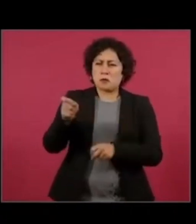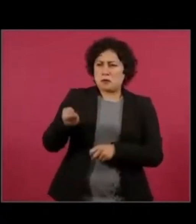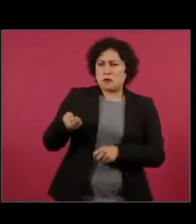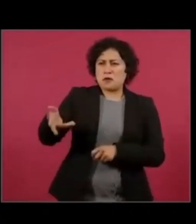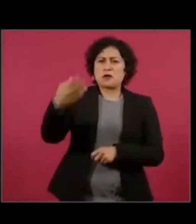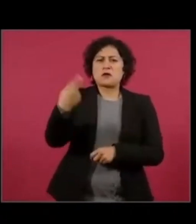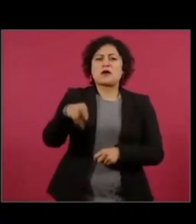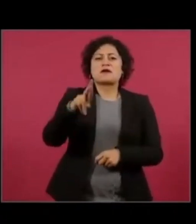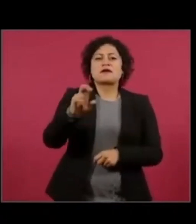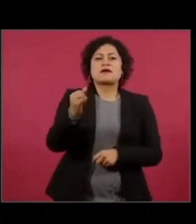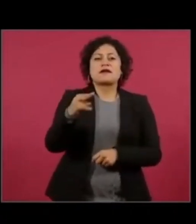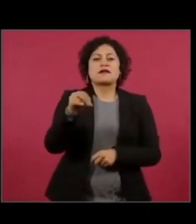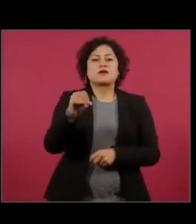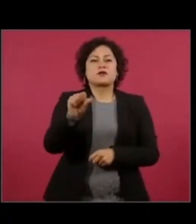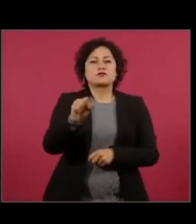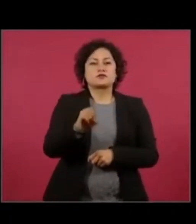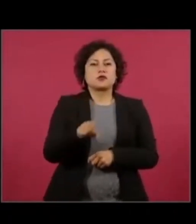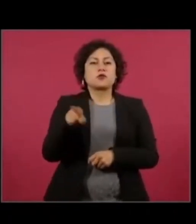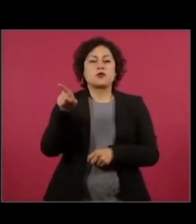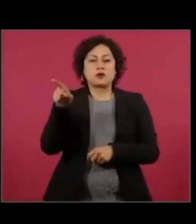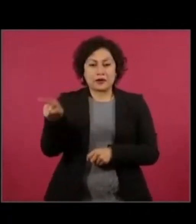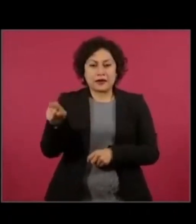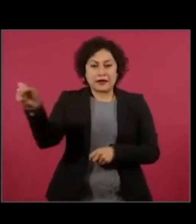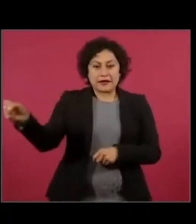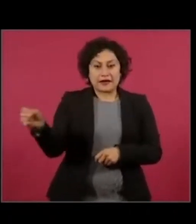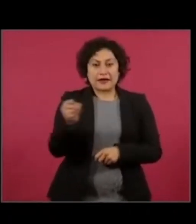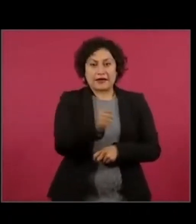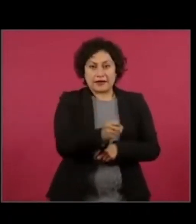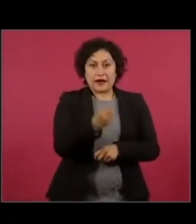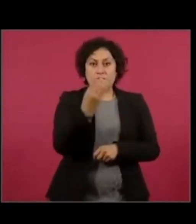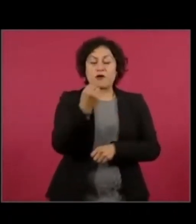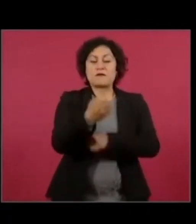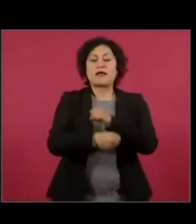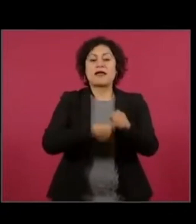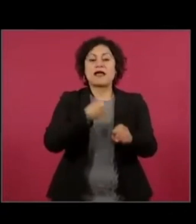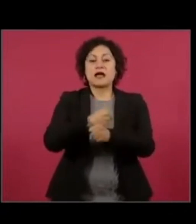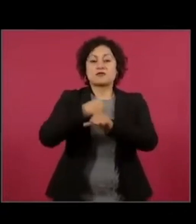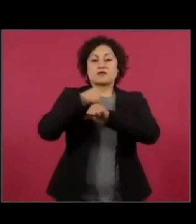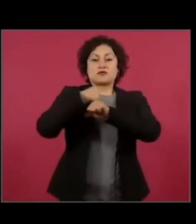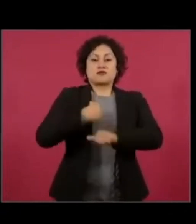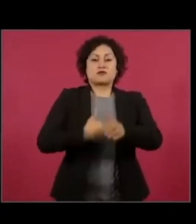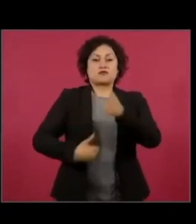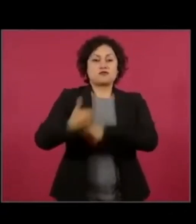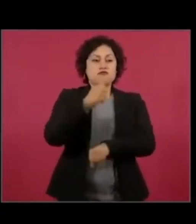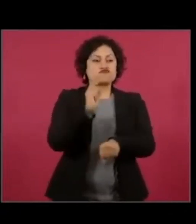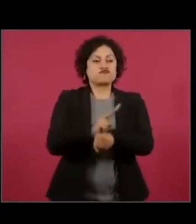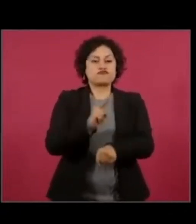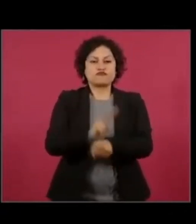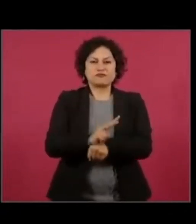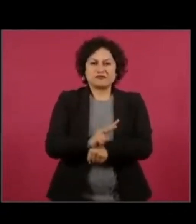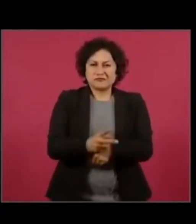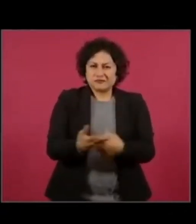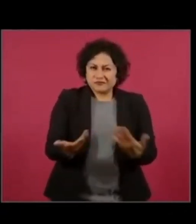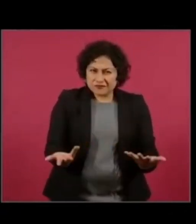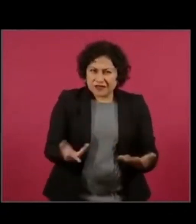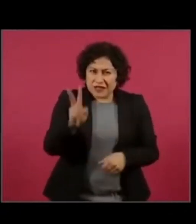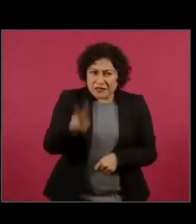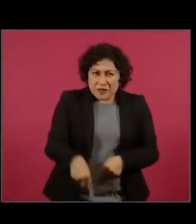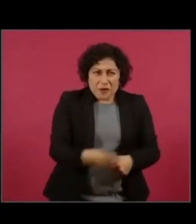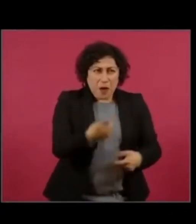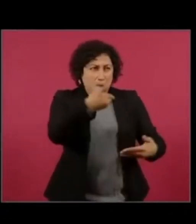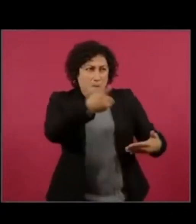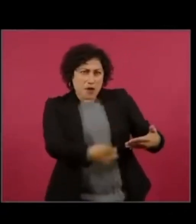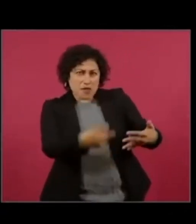güey, Auditor Superior del Estado, 9 años, güey. Así, pura